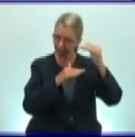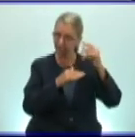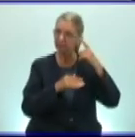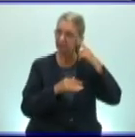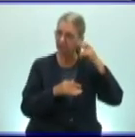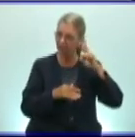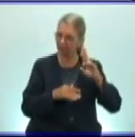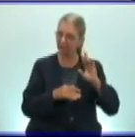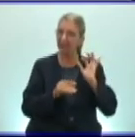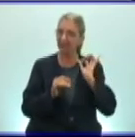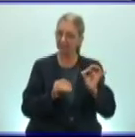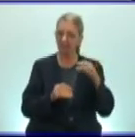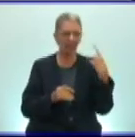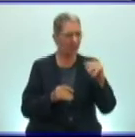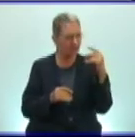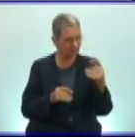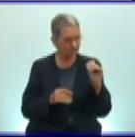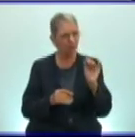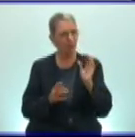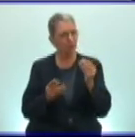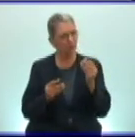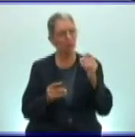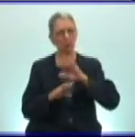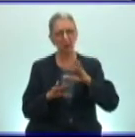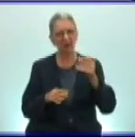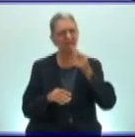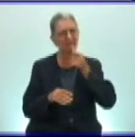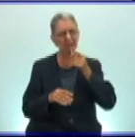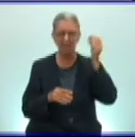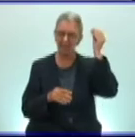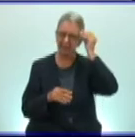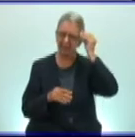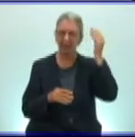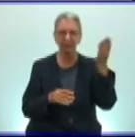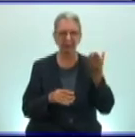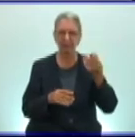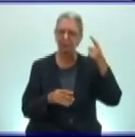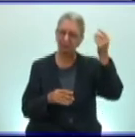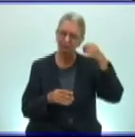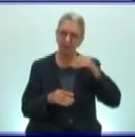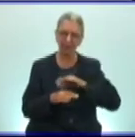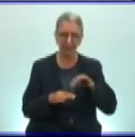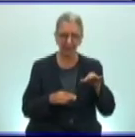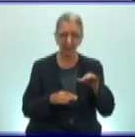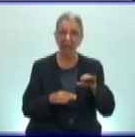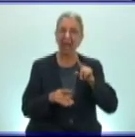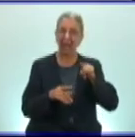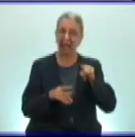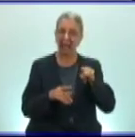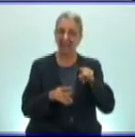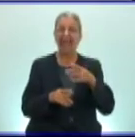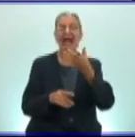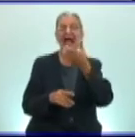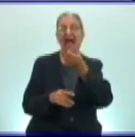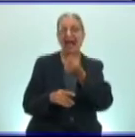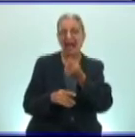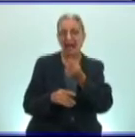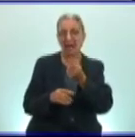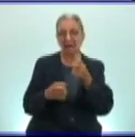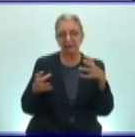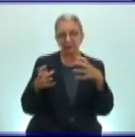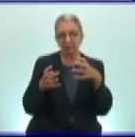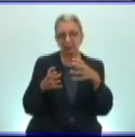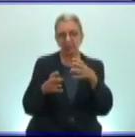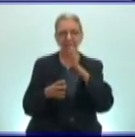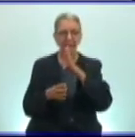este número que está en la parte superior con números romanos y acompañado con una letra A o B nos indica el grupo. Por